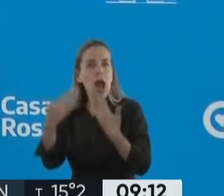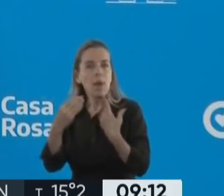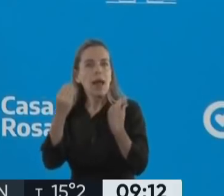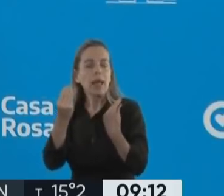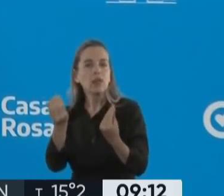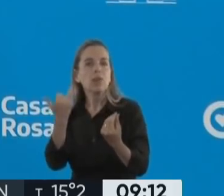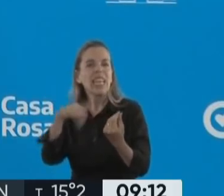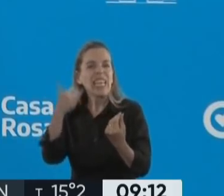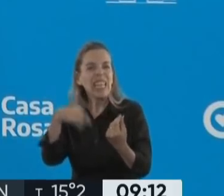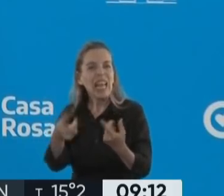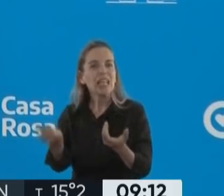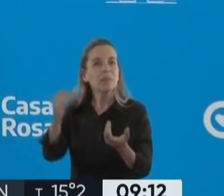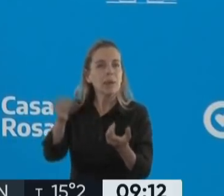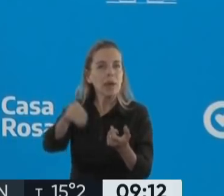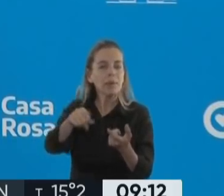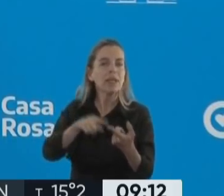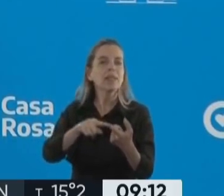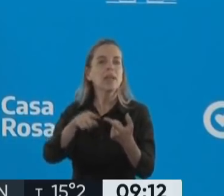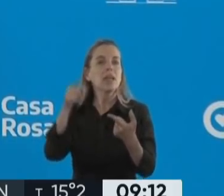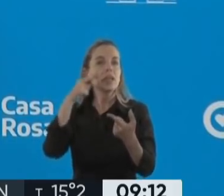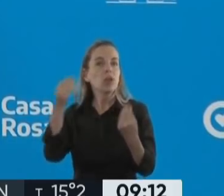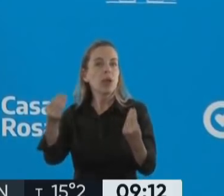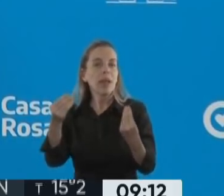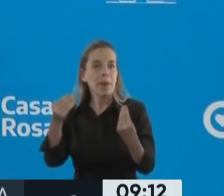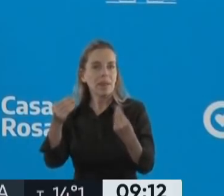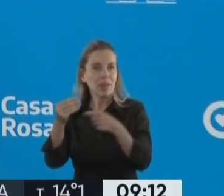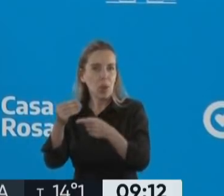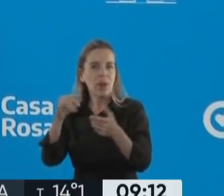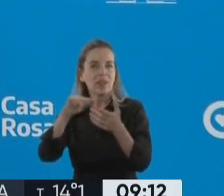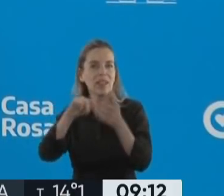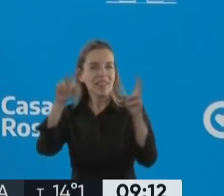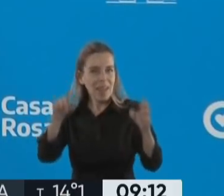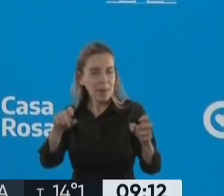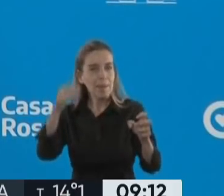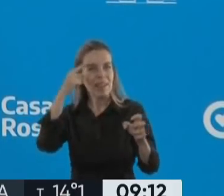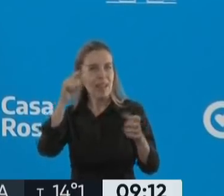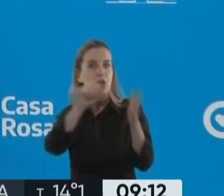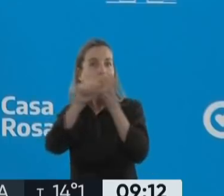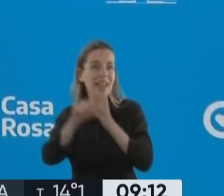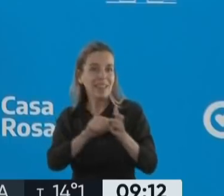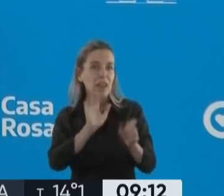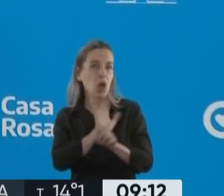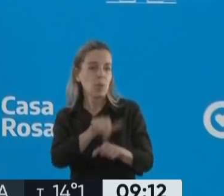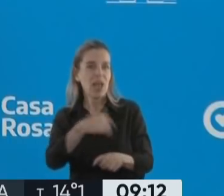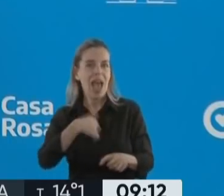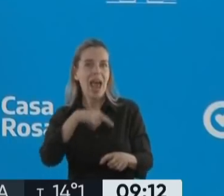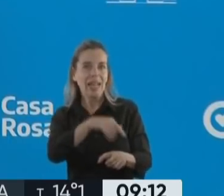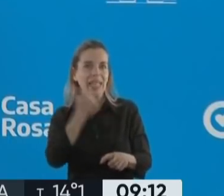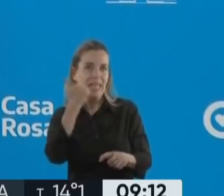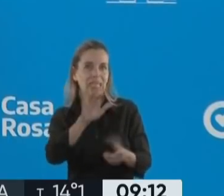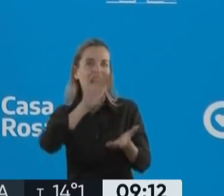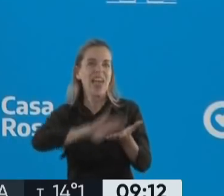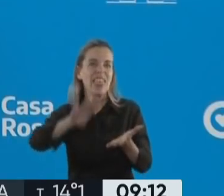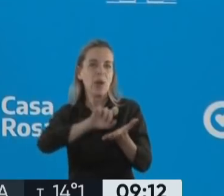que piense sobre la cuestión de los sobrecargos y sobre la injusticia de ese punto para países como la Argentina, que han tomado un nivel de